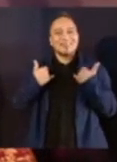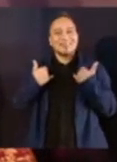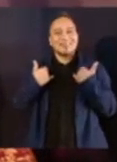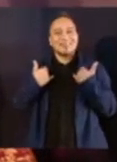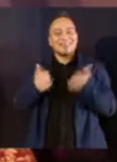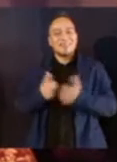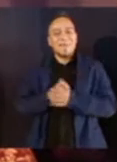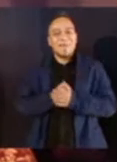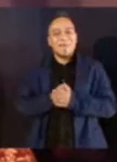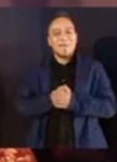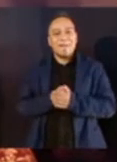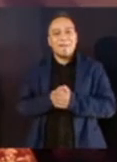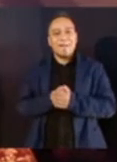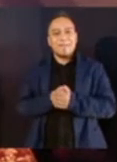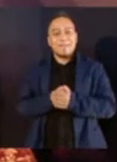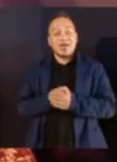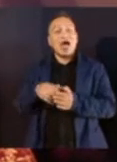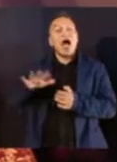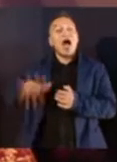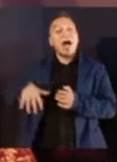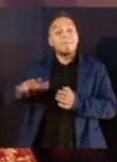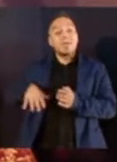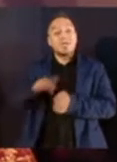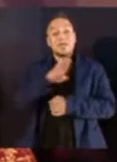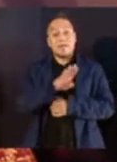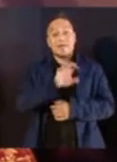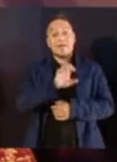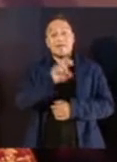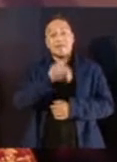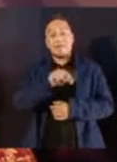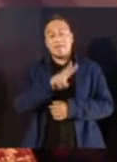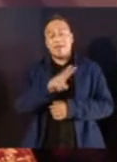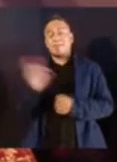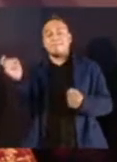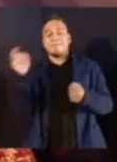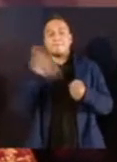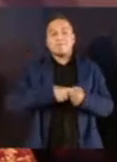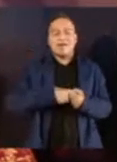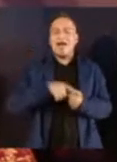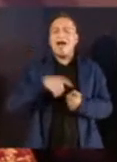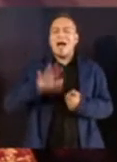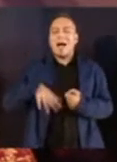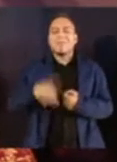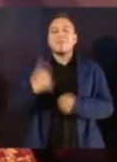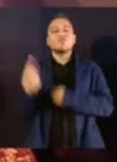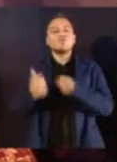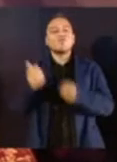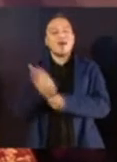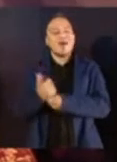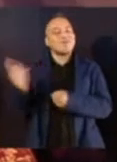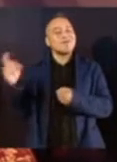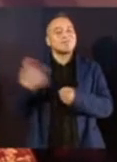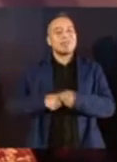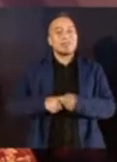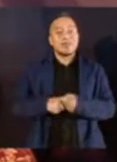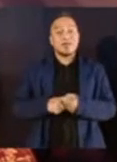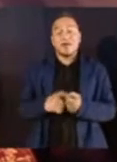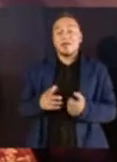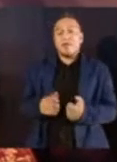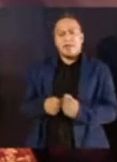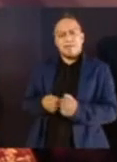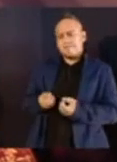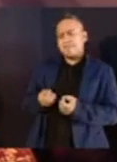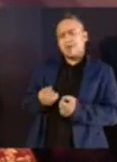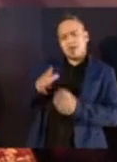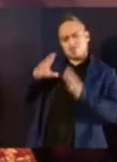incorporando a nuestra benemérita institución, que van a recibir pues las herramientas psicopedagógicas